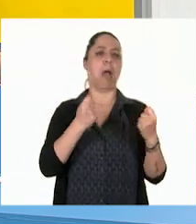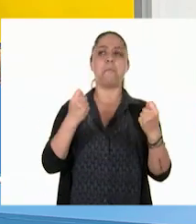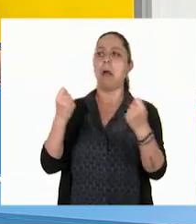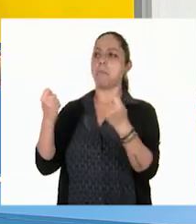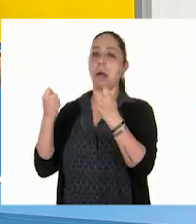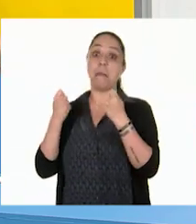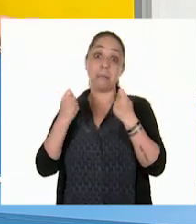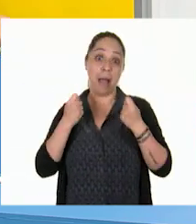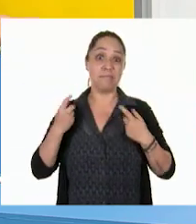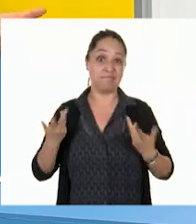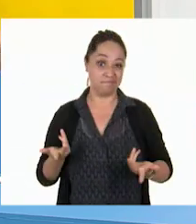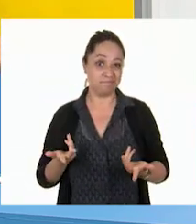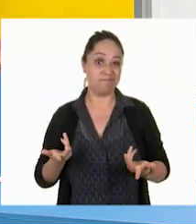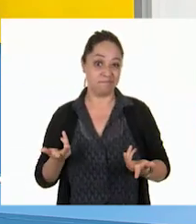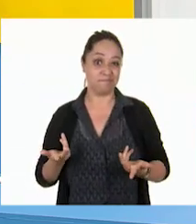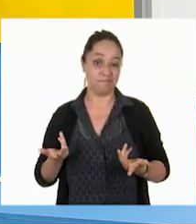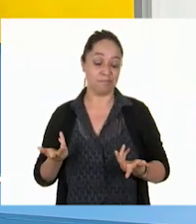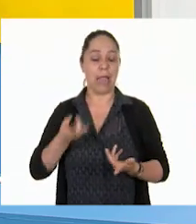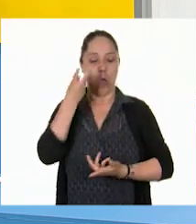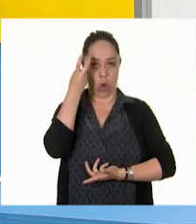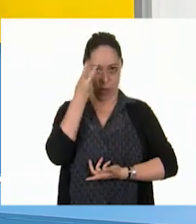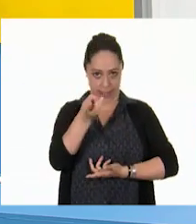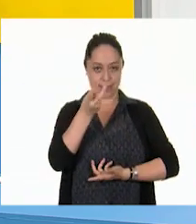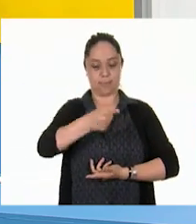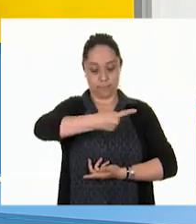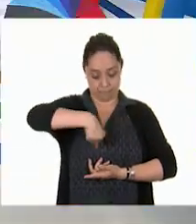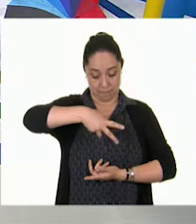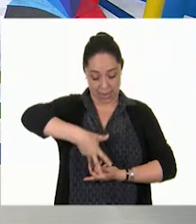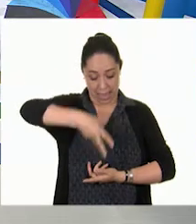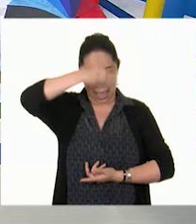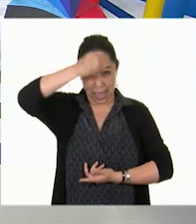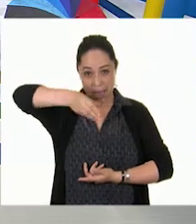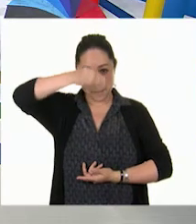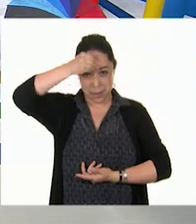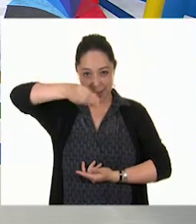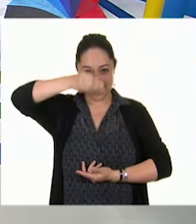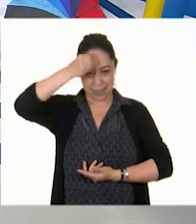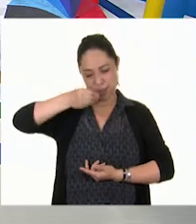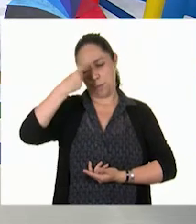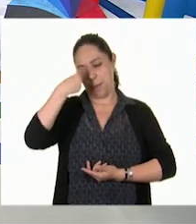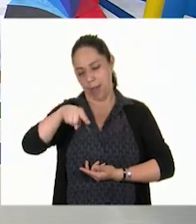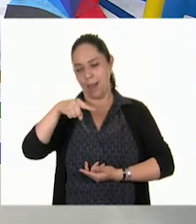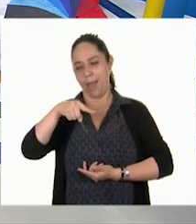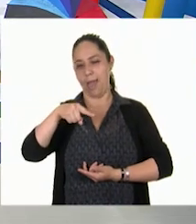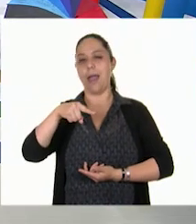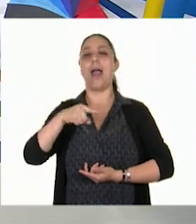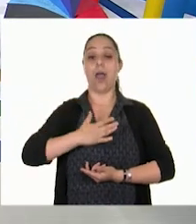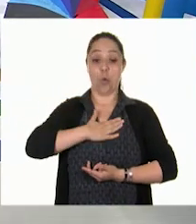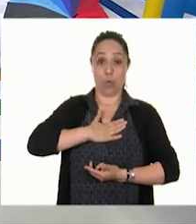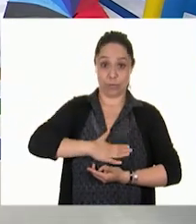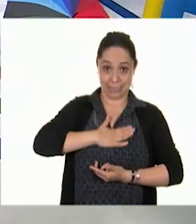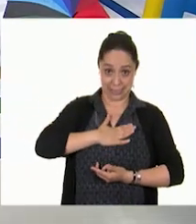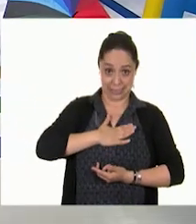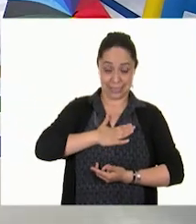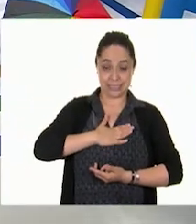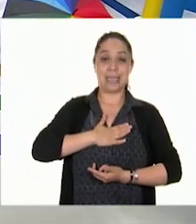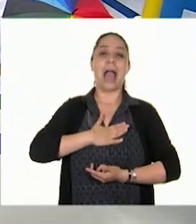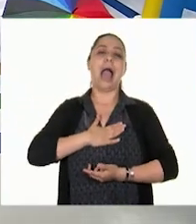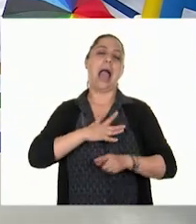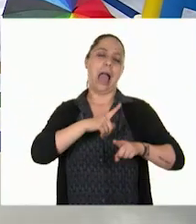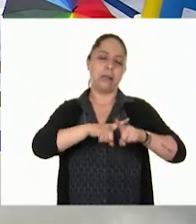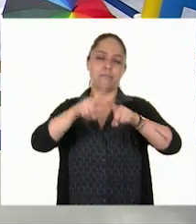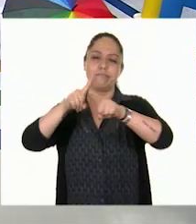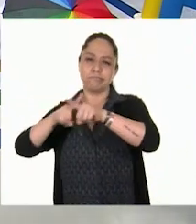Exacto. Y pues bueno, con base en lo que hemos aprendido de la aplicación de la justicia en diversas